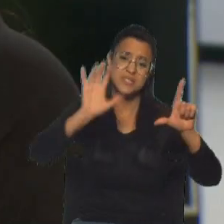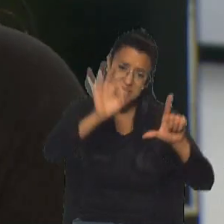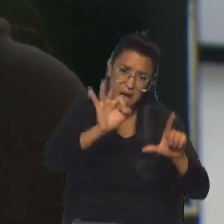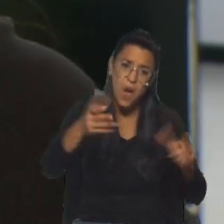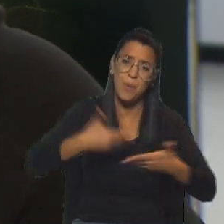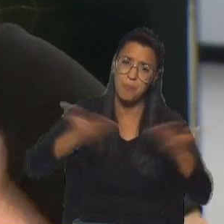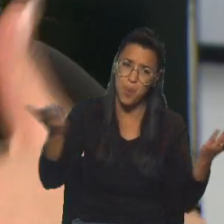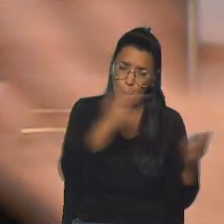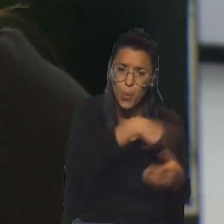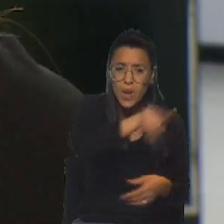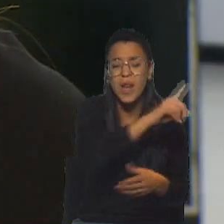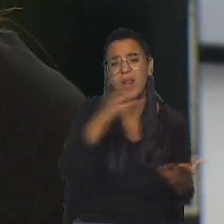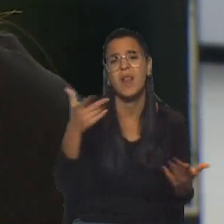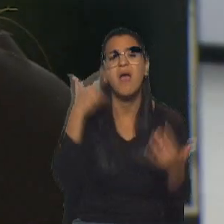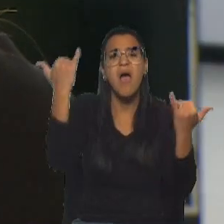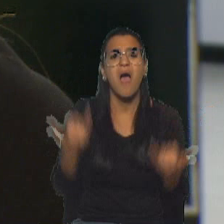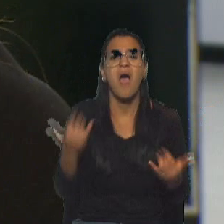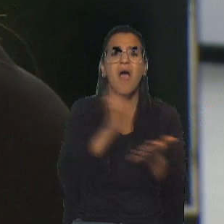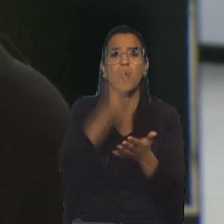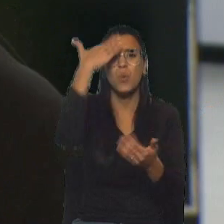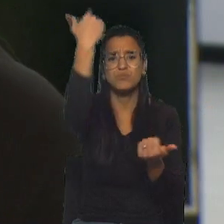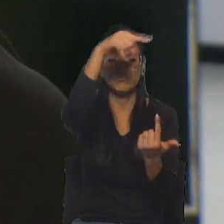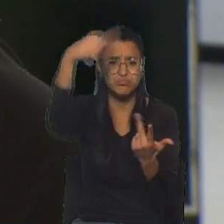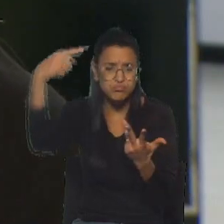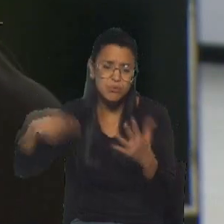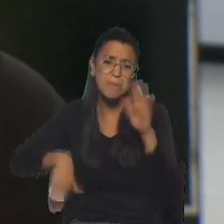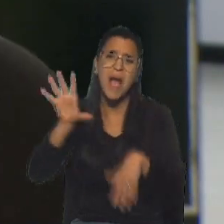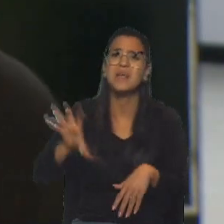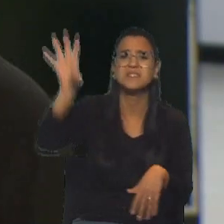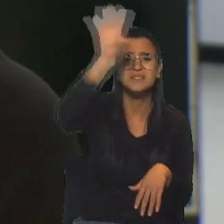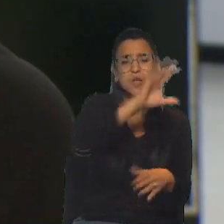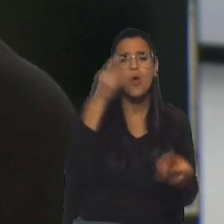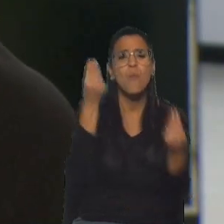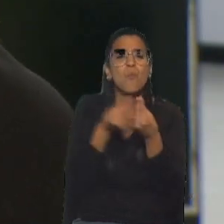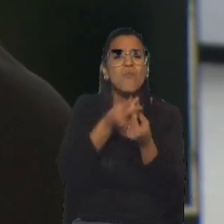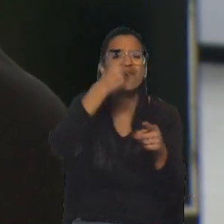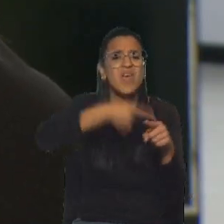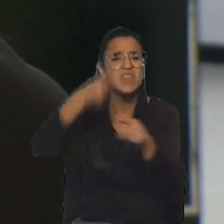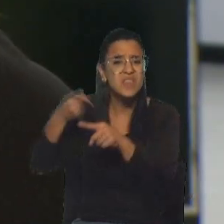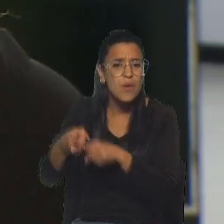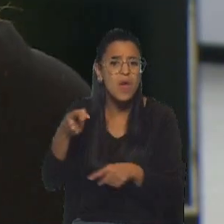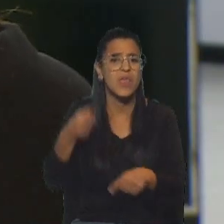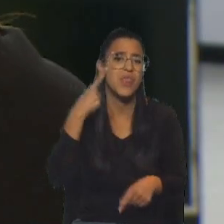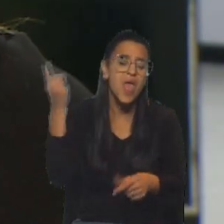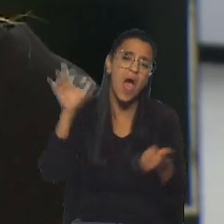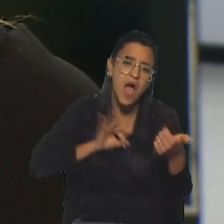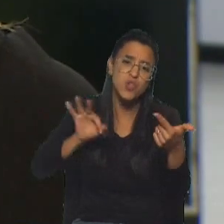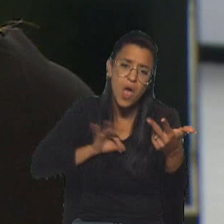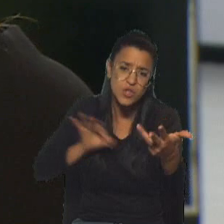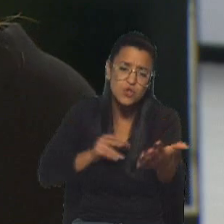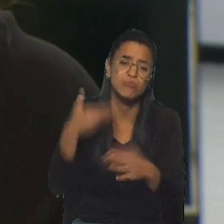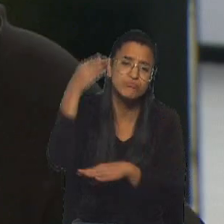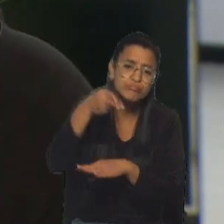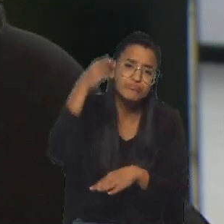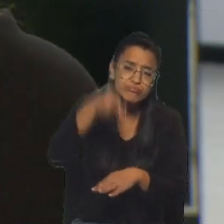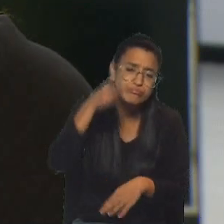bien pública que tiene un montón de expresiones culturales, sobre todo en el interior, muchos festivales, la idea es poder como todos los años estar